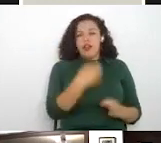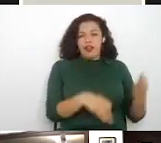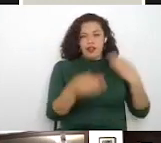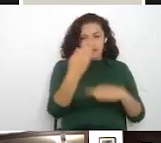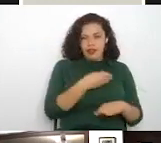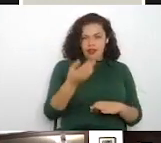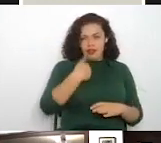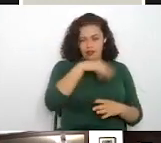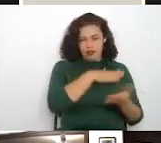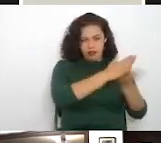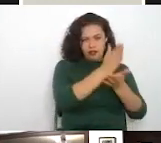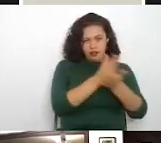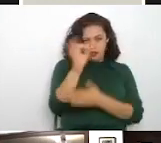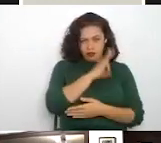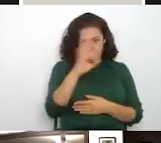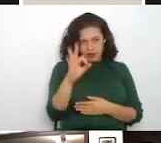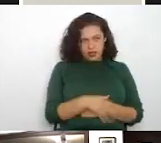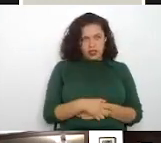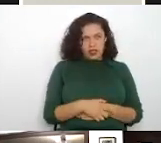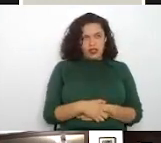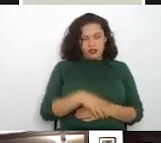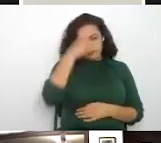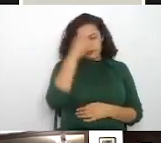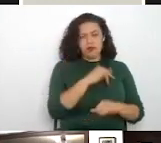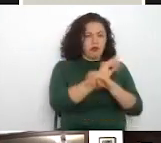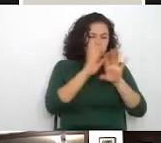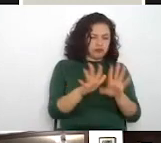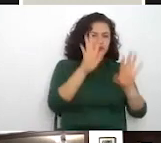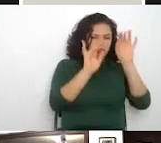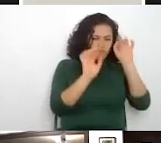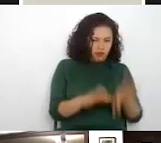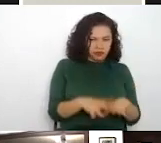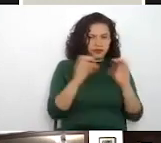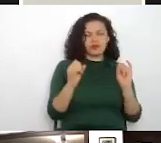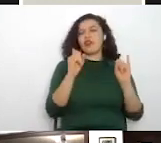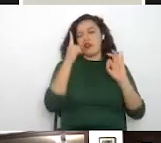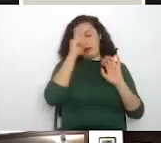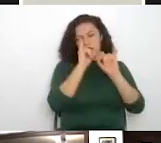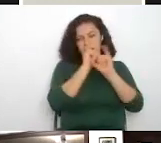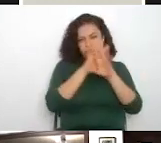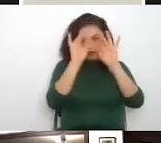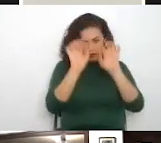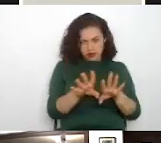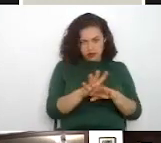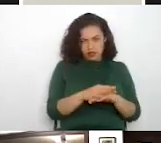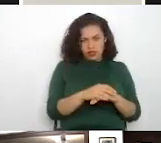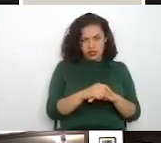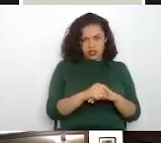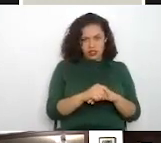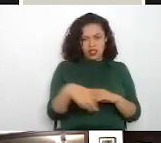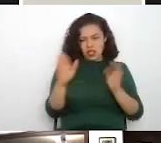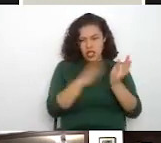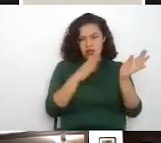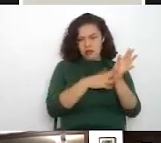pudiéramos acceder a las bases de datos o a las bases informáticas, ya se dejó el